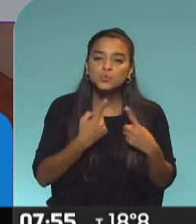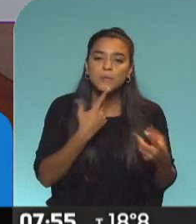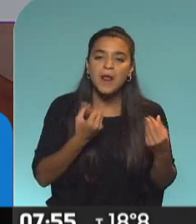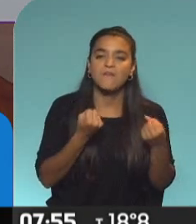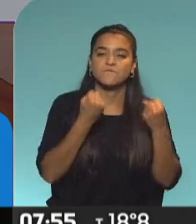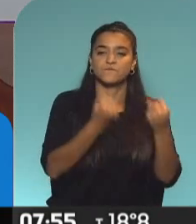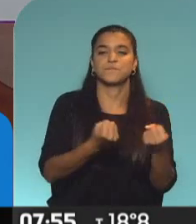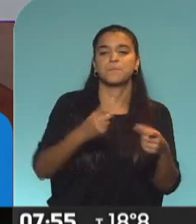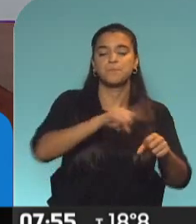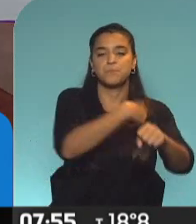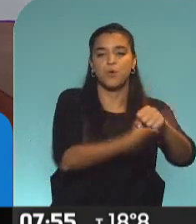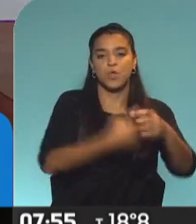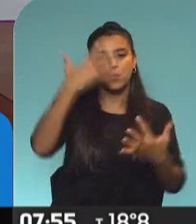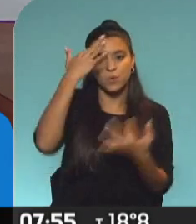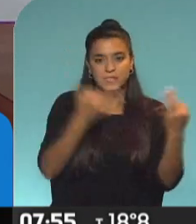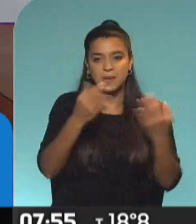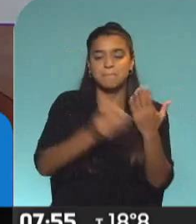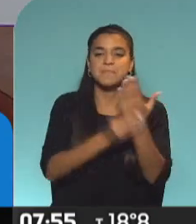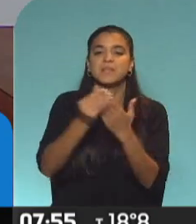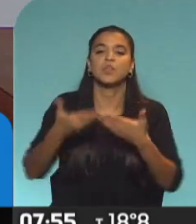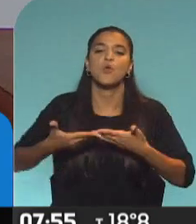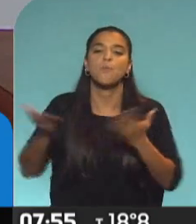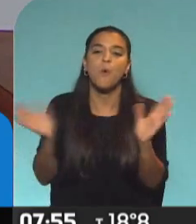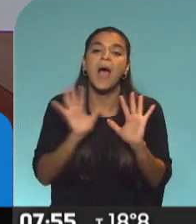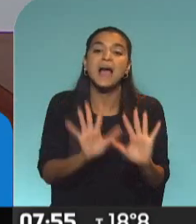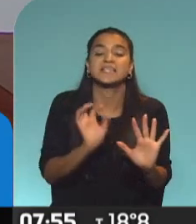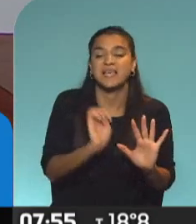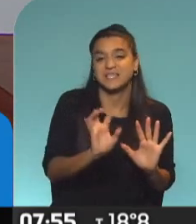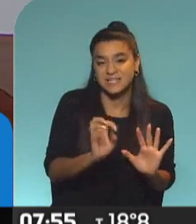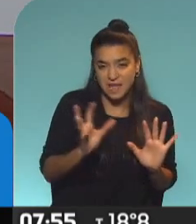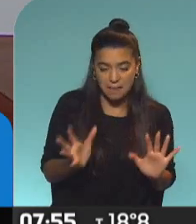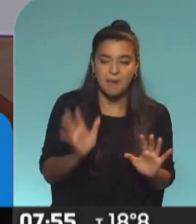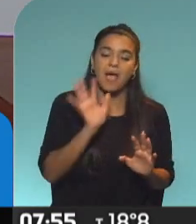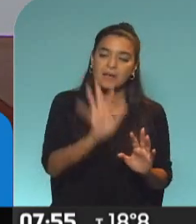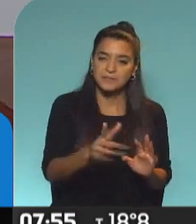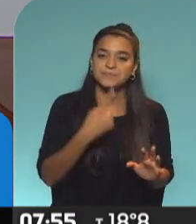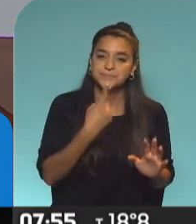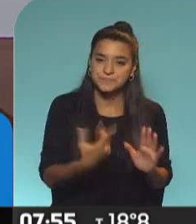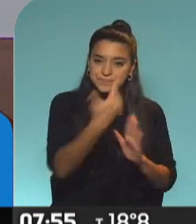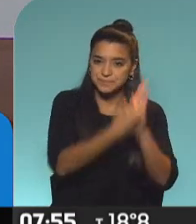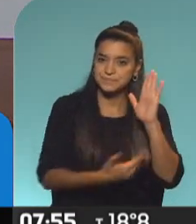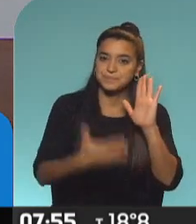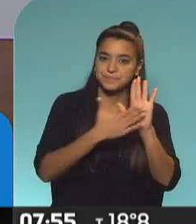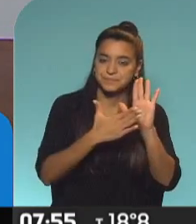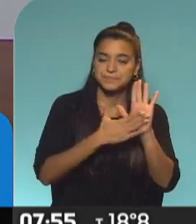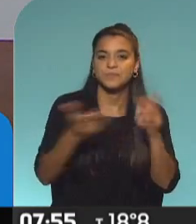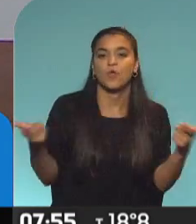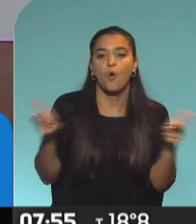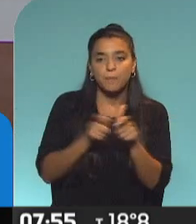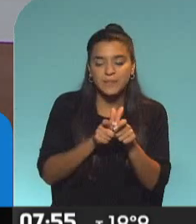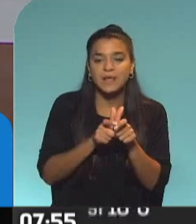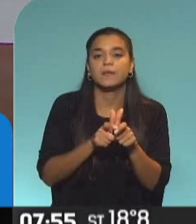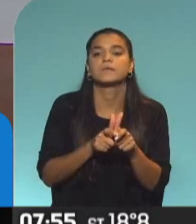fortalecimiento del poder judicial y del ministerio público así se llama y así está establecido este comité que